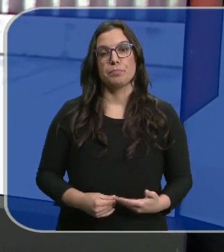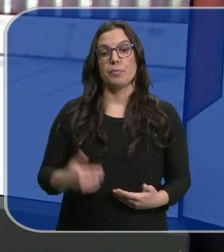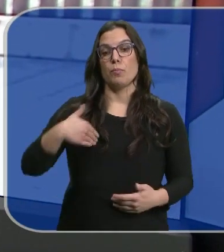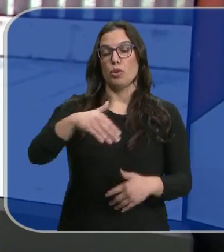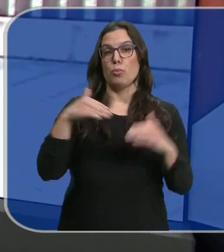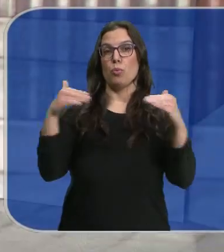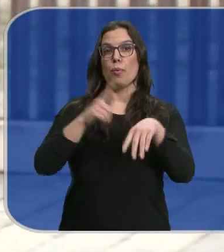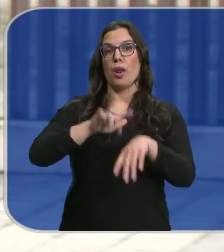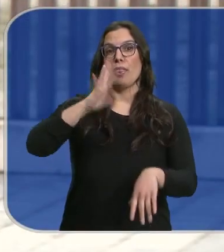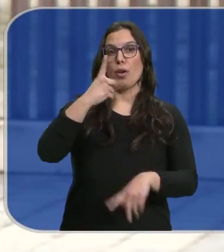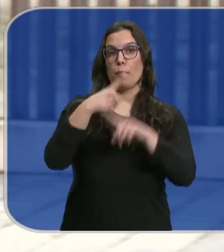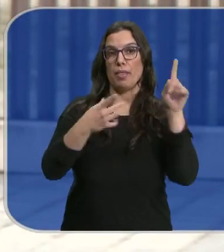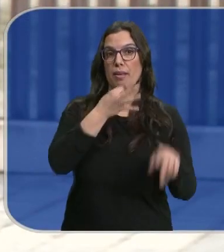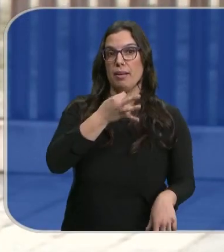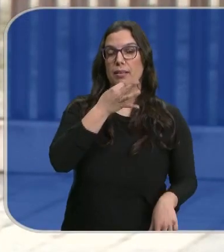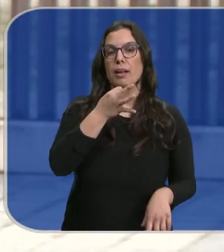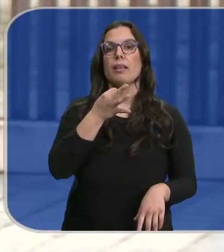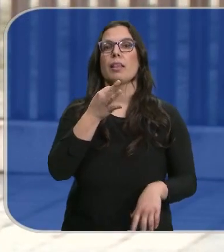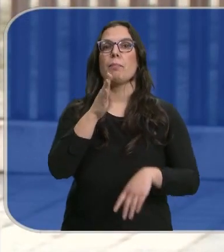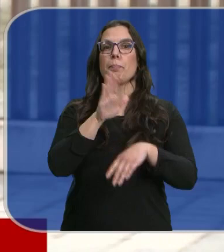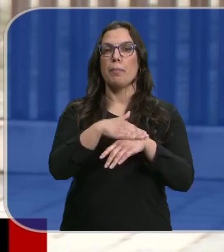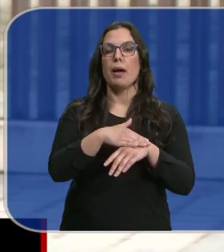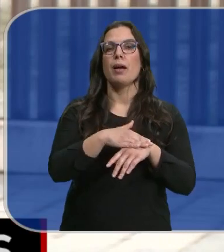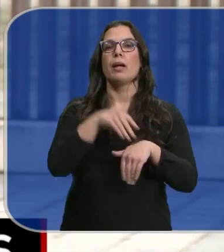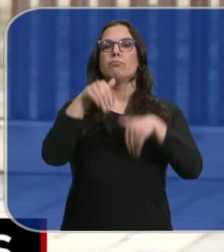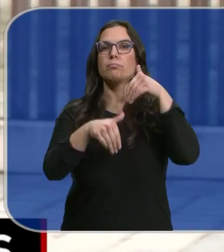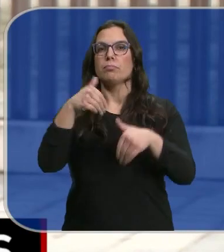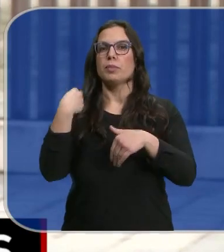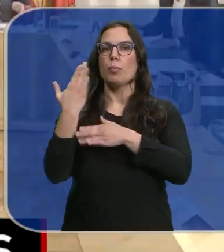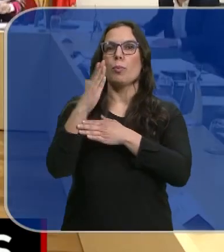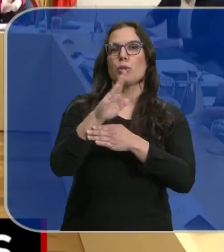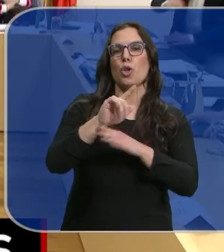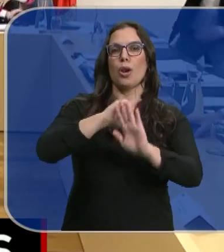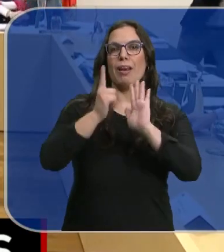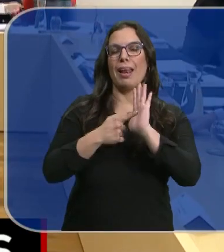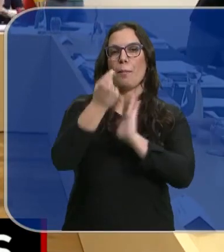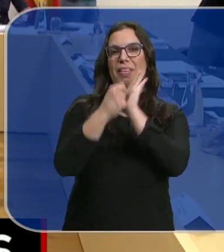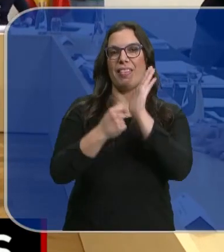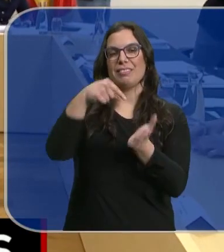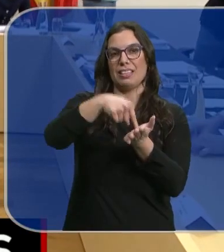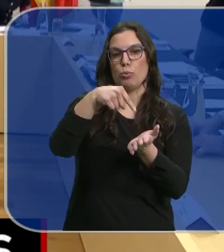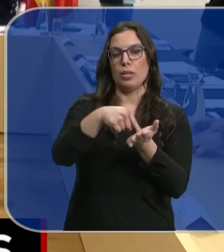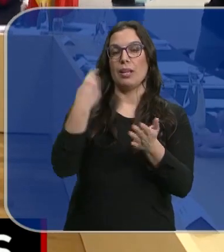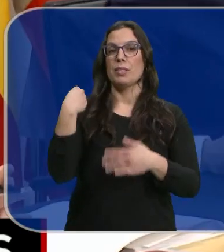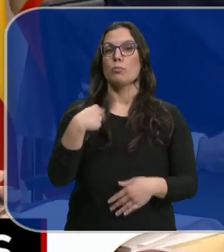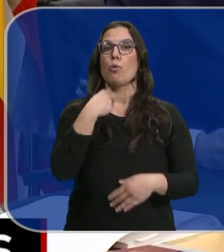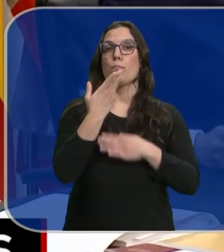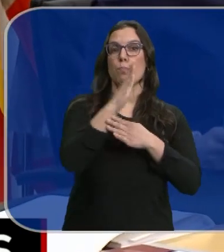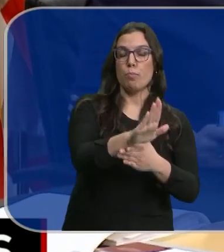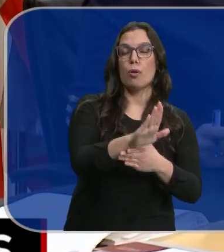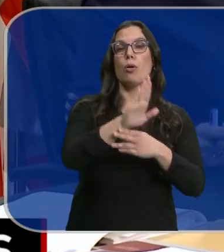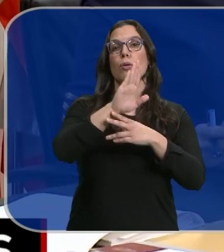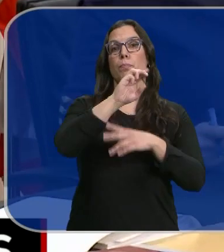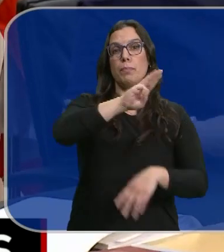Será el jueves a las 5:30 de la tarde para la toma en consideración de la proposición de ley de medidas tributarias a propuesta de Partido Popular